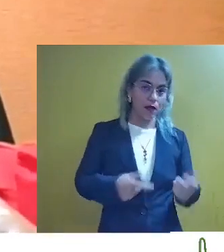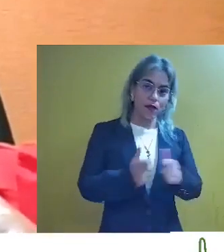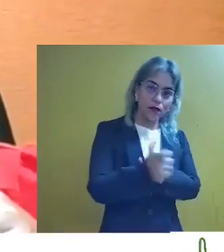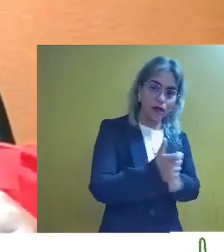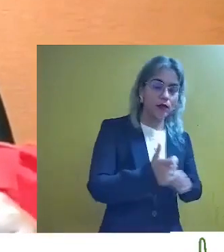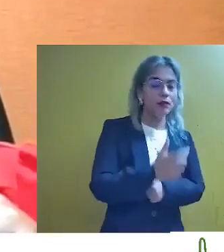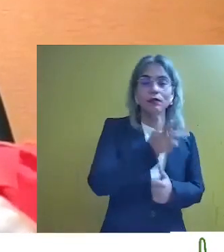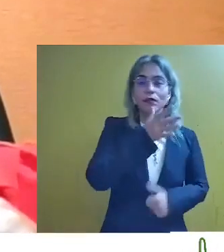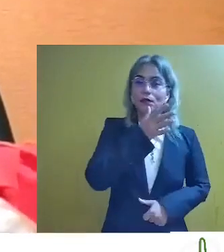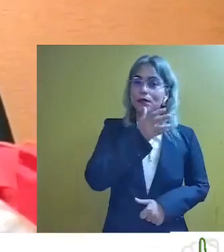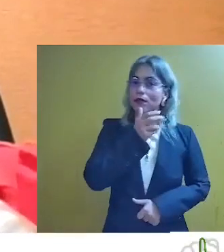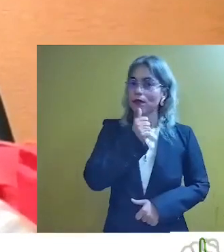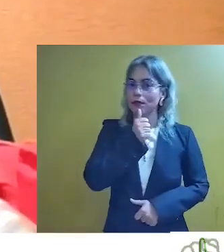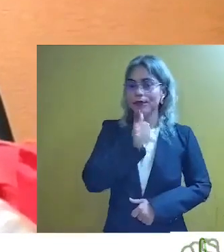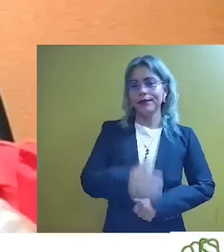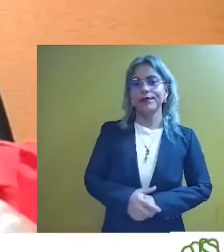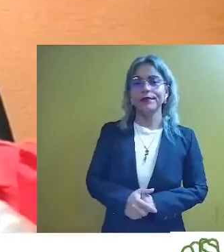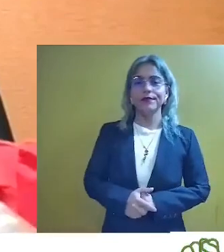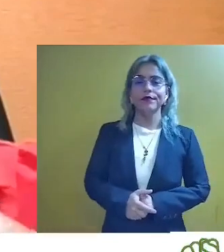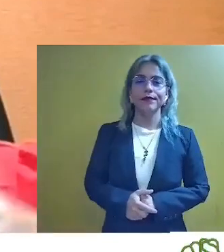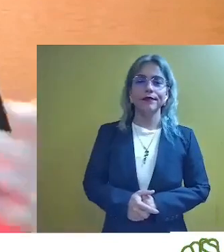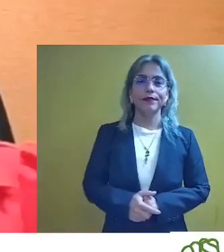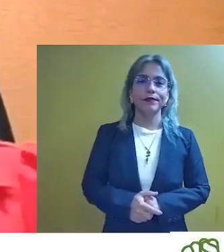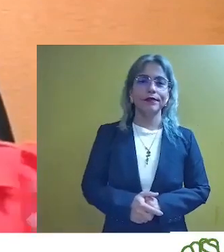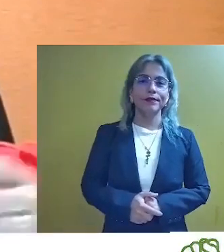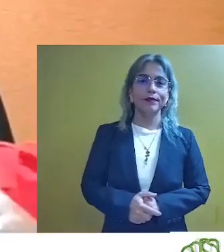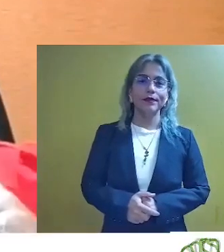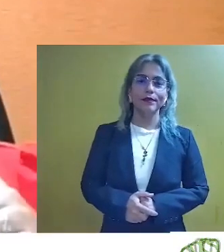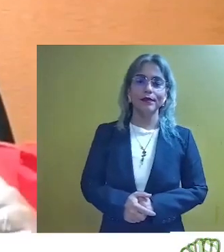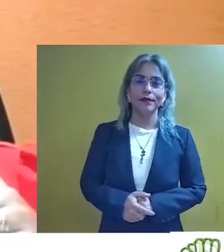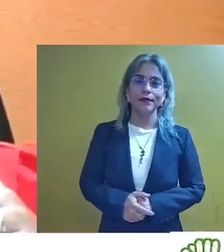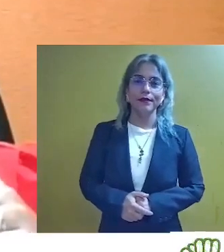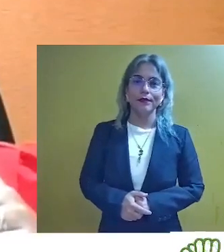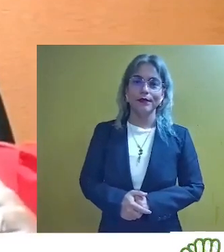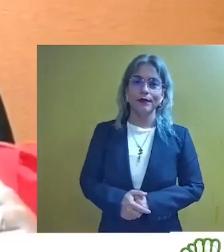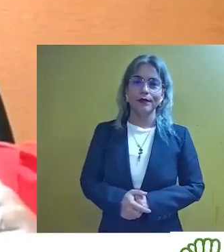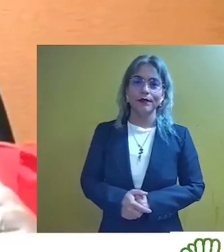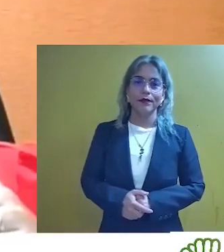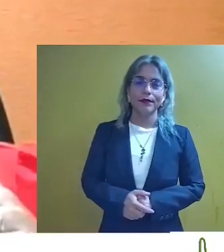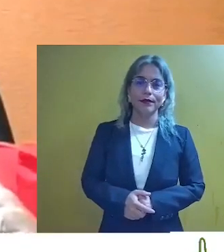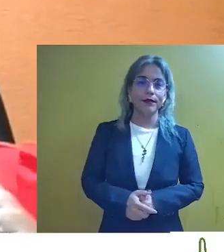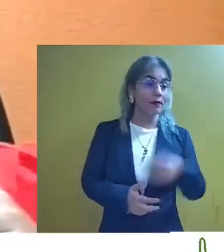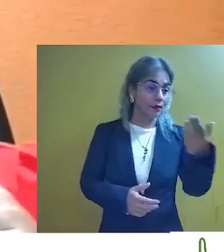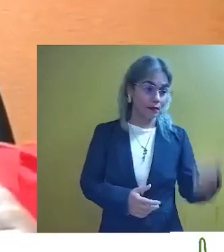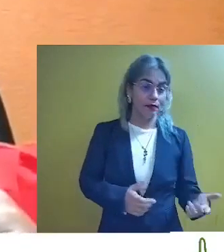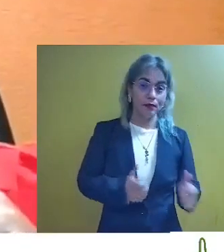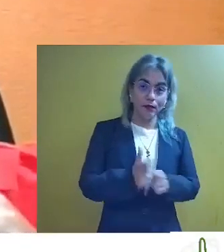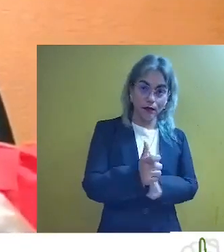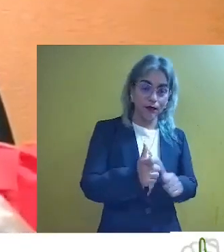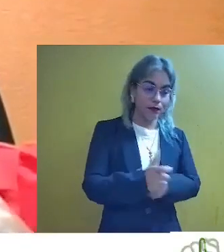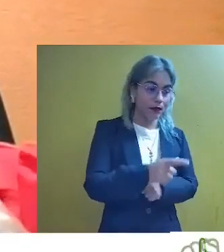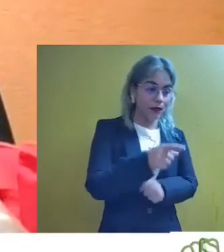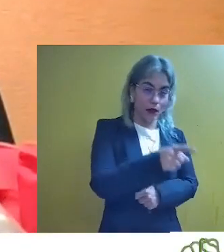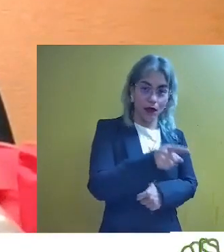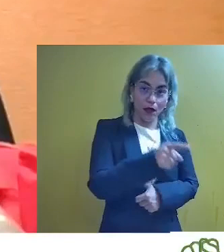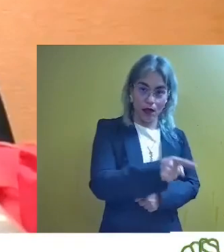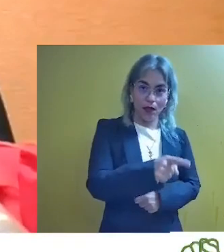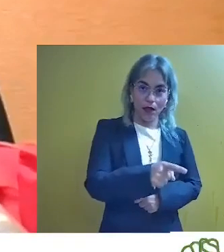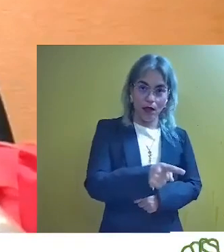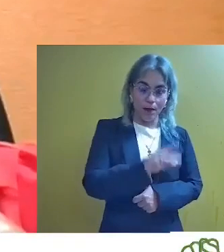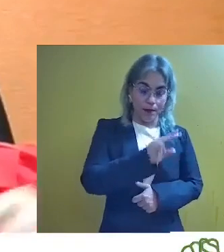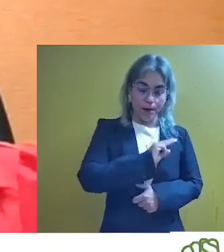finalmente señala que menos aún se pueden entregar a una persona física que ha dejado de ostentar el